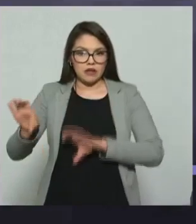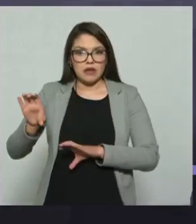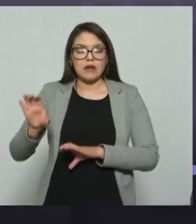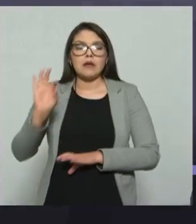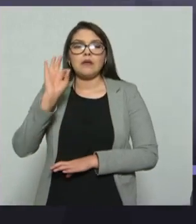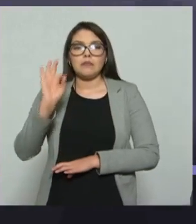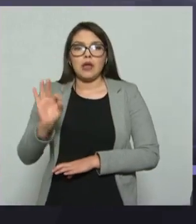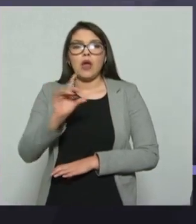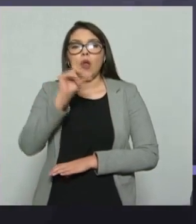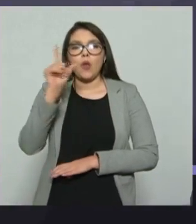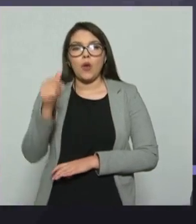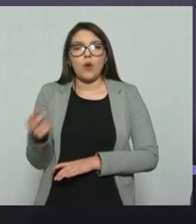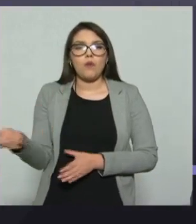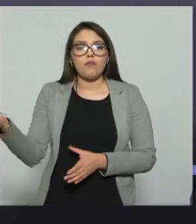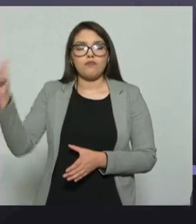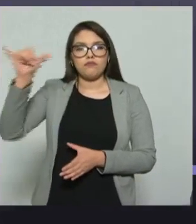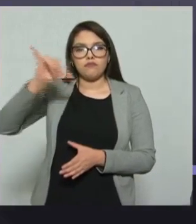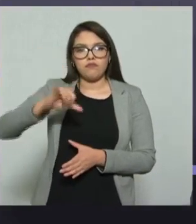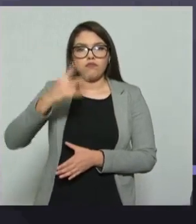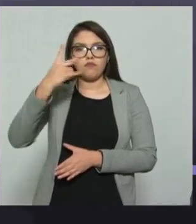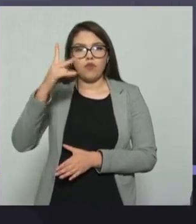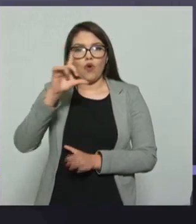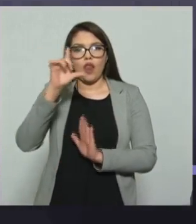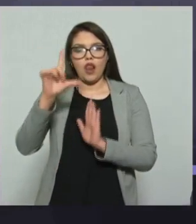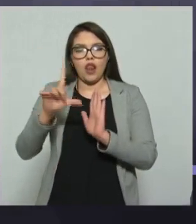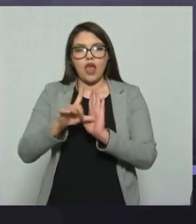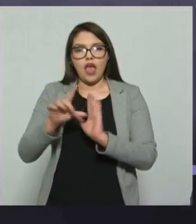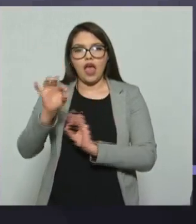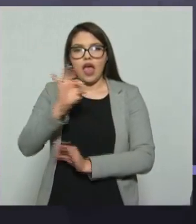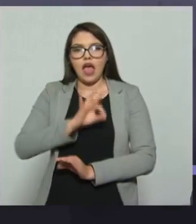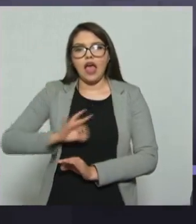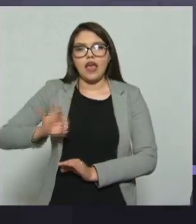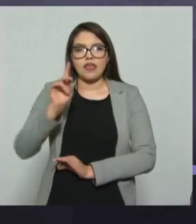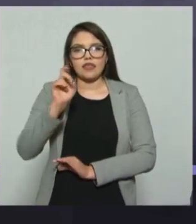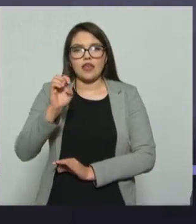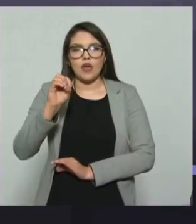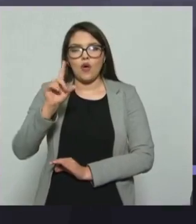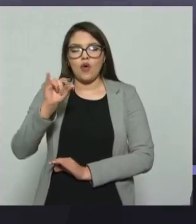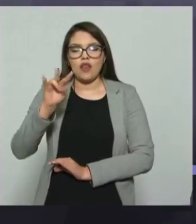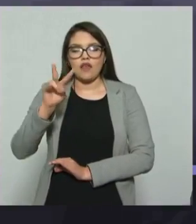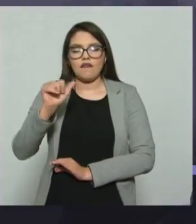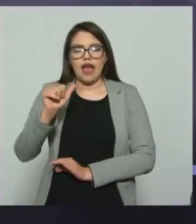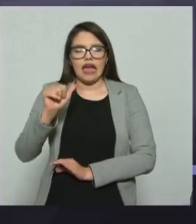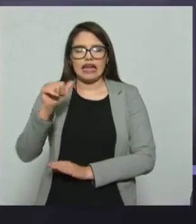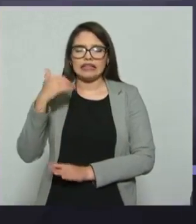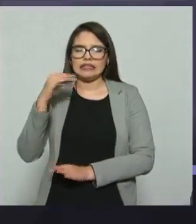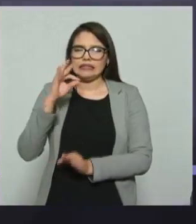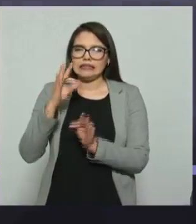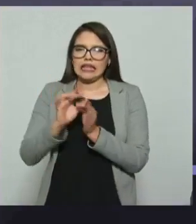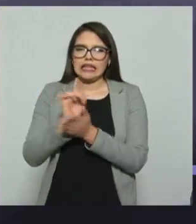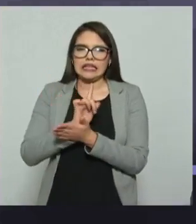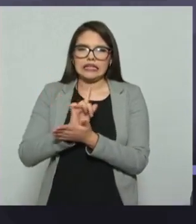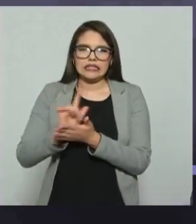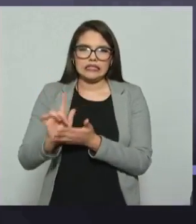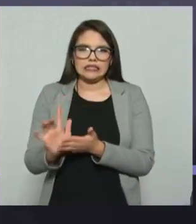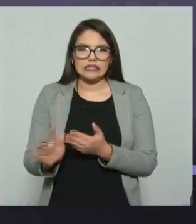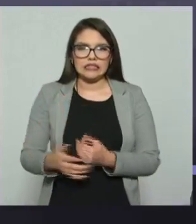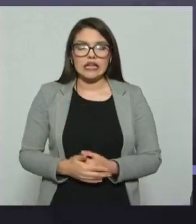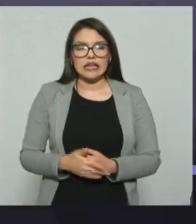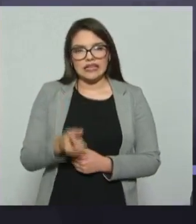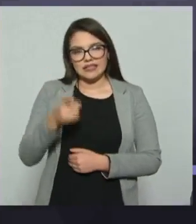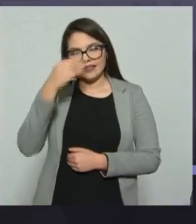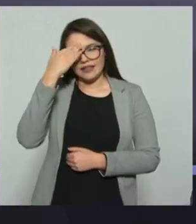echamos 2 litros de aceite de oliva extra virgen. Como dijimos, todo esto lo encuentras